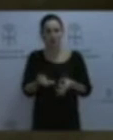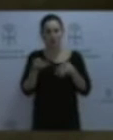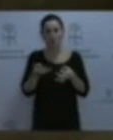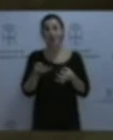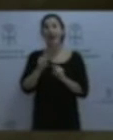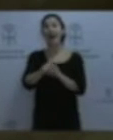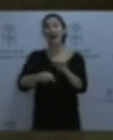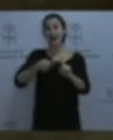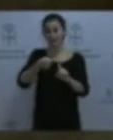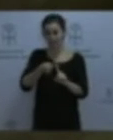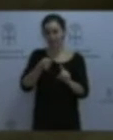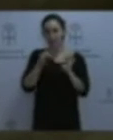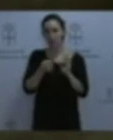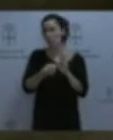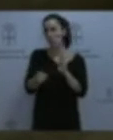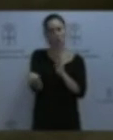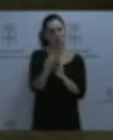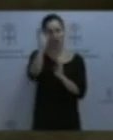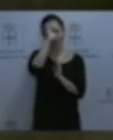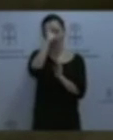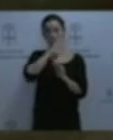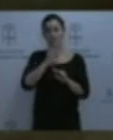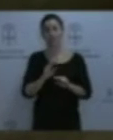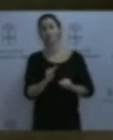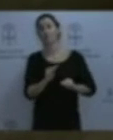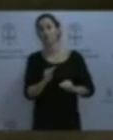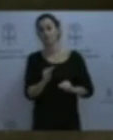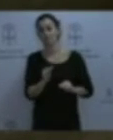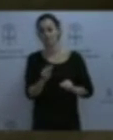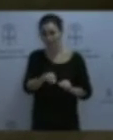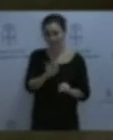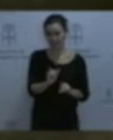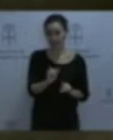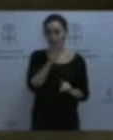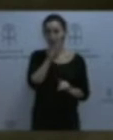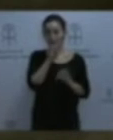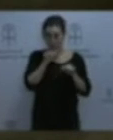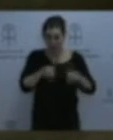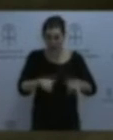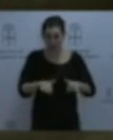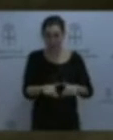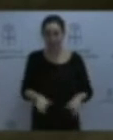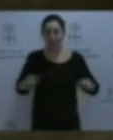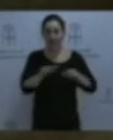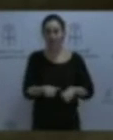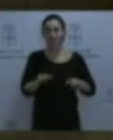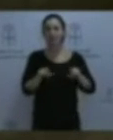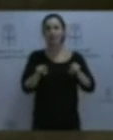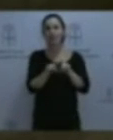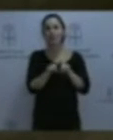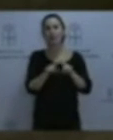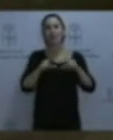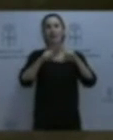además la gravedad de la incorrección científica no es lo único alarmante, y es que se ha insistido en esta consideración del asturiano como un